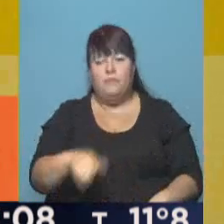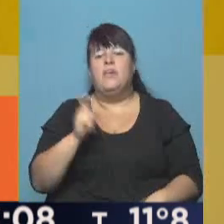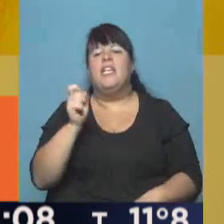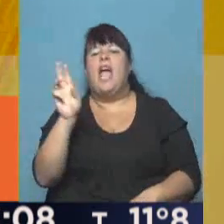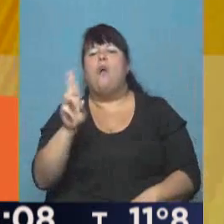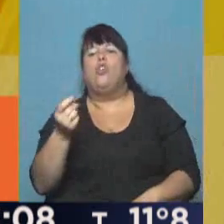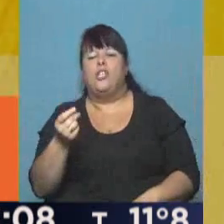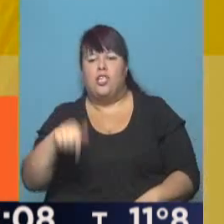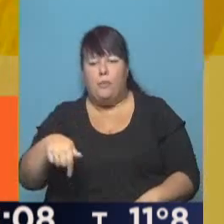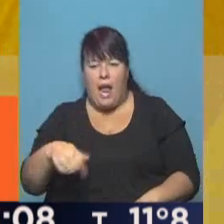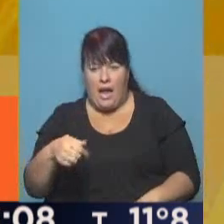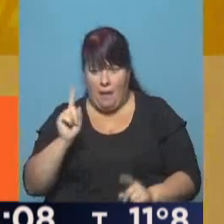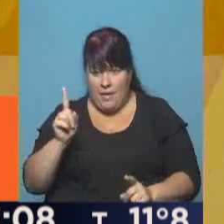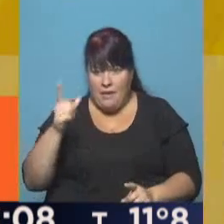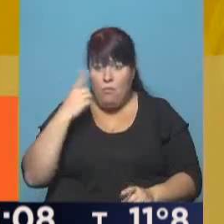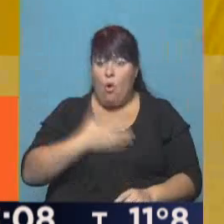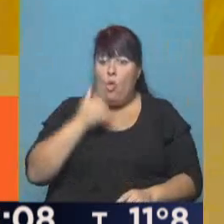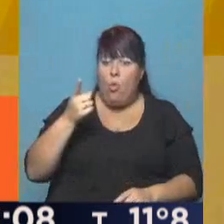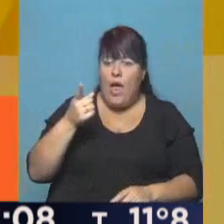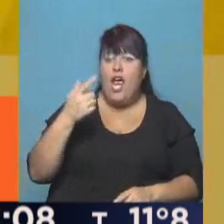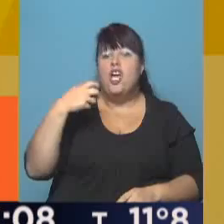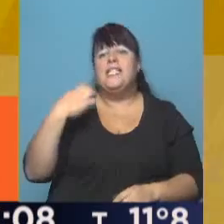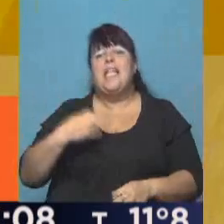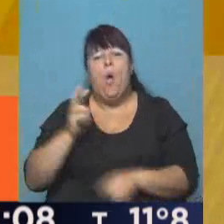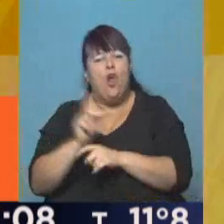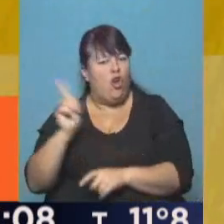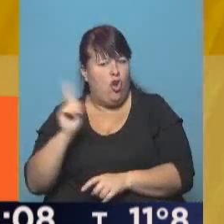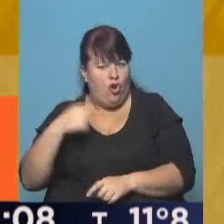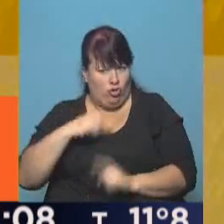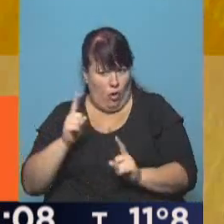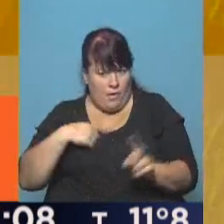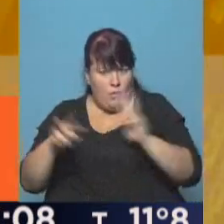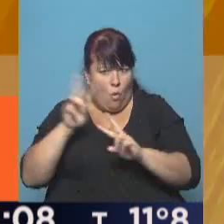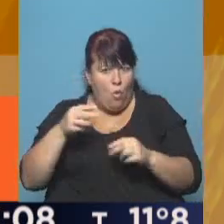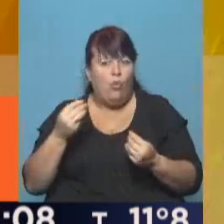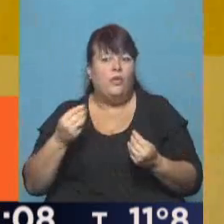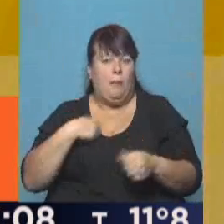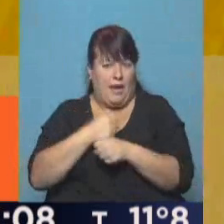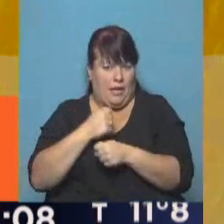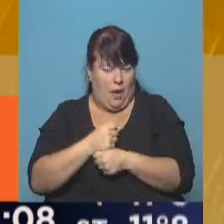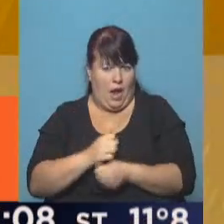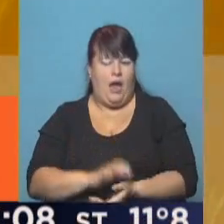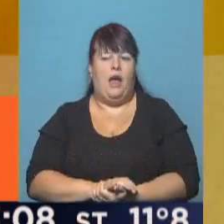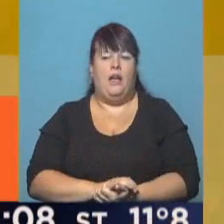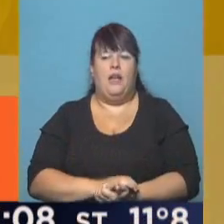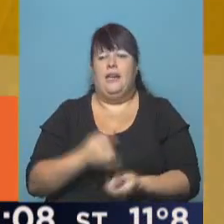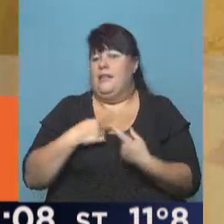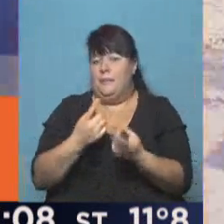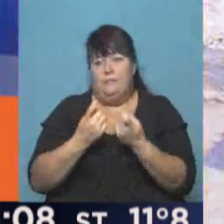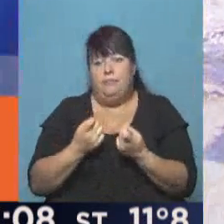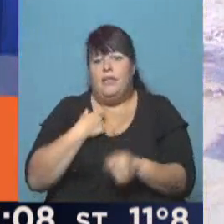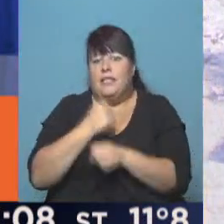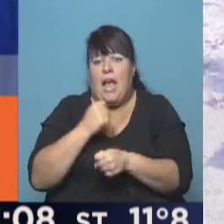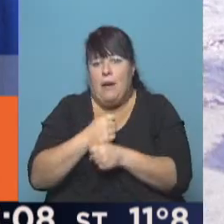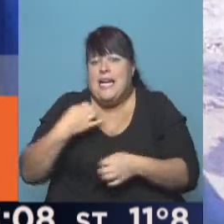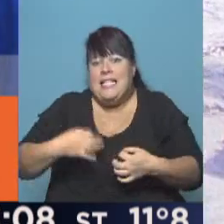dio la autorización para estar aquí? ¿El propio Castillo? ¿Alguien de seguridad de él? No. Yo mismo busqué para trabajar así. Porque necesitaba dónde